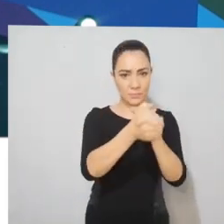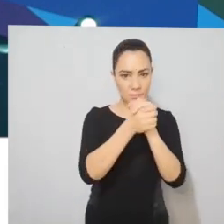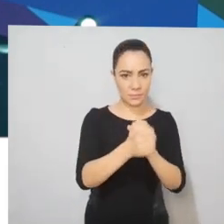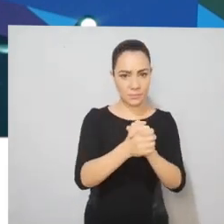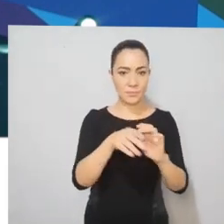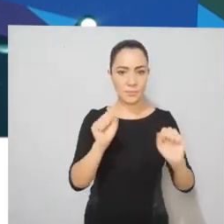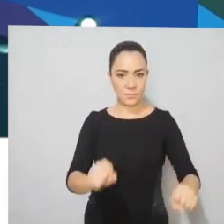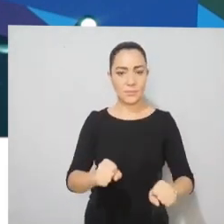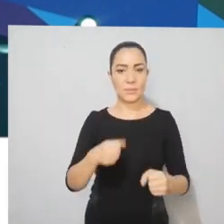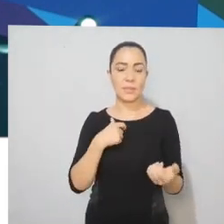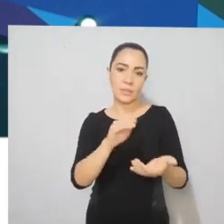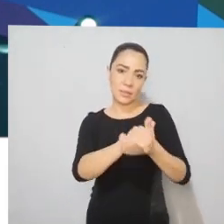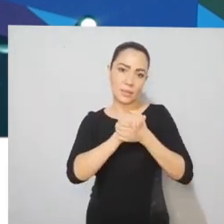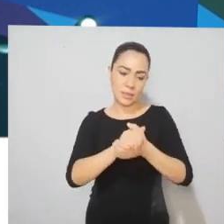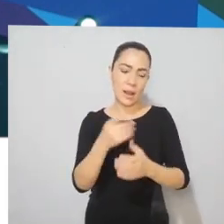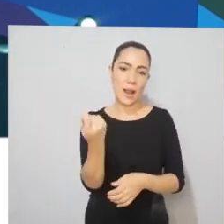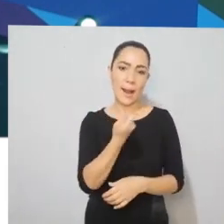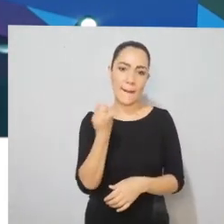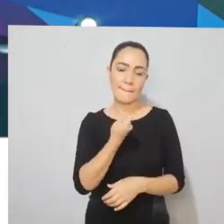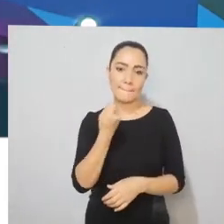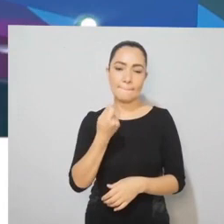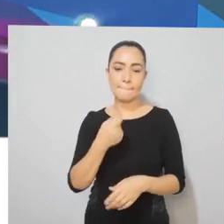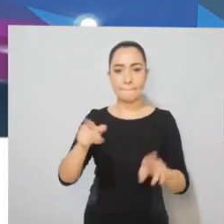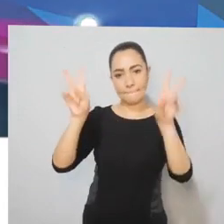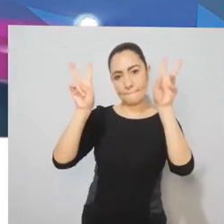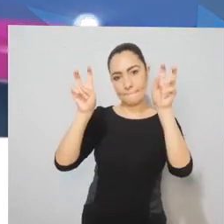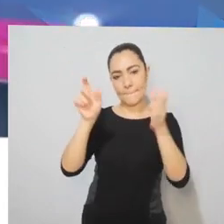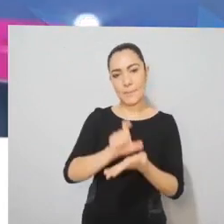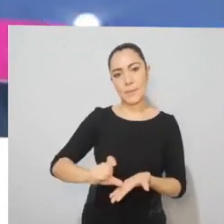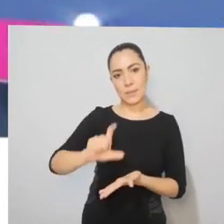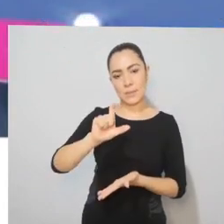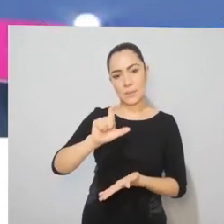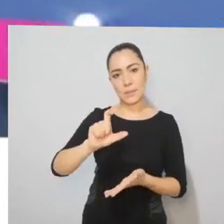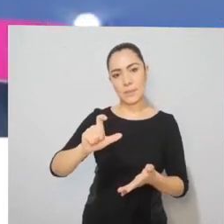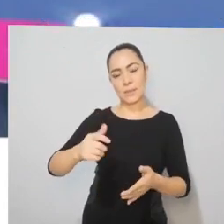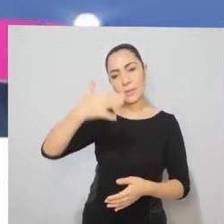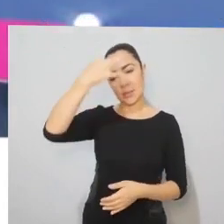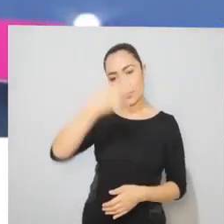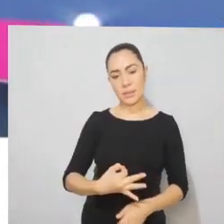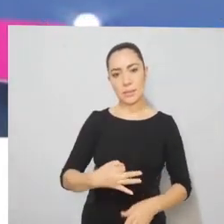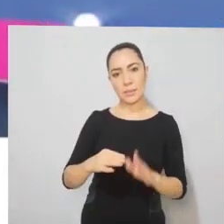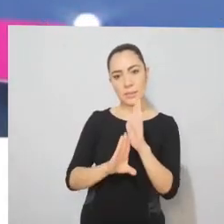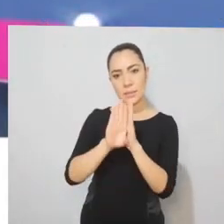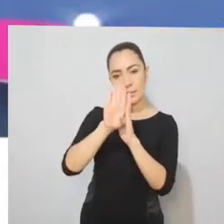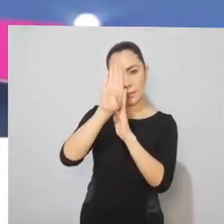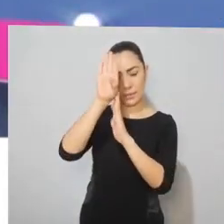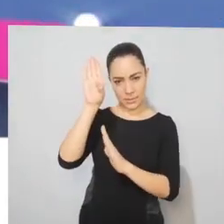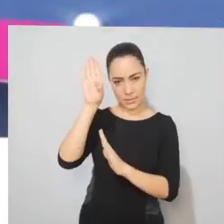lazos de amistad. Con el lema del colegio, ética, crecimiento,